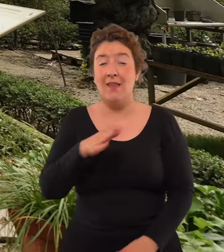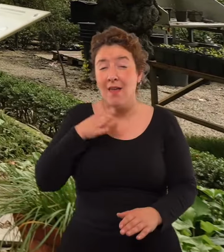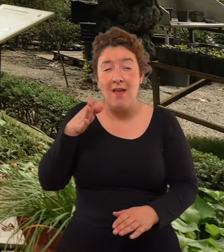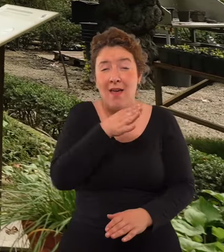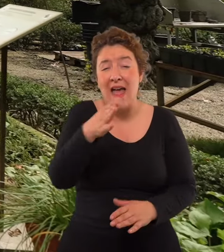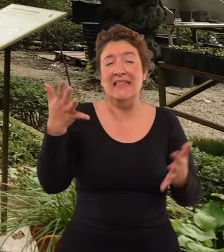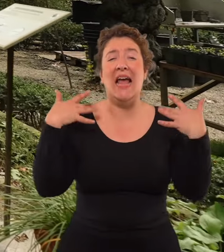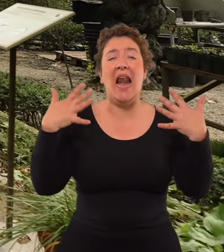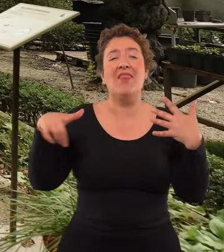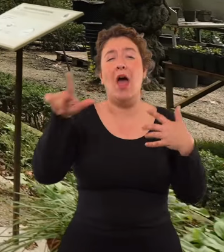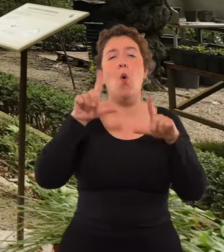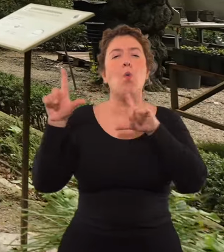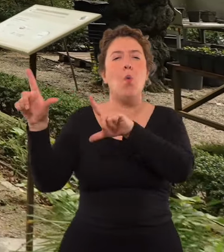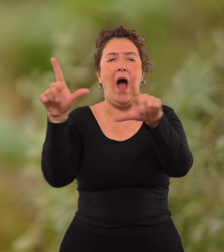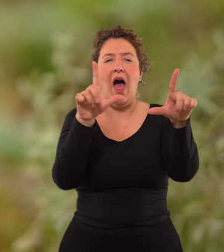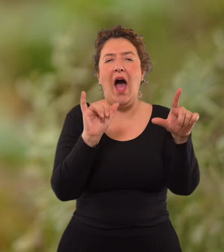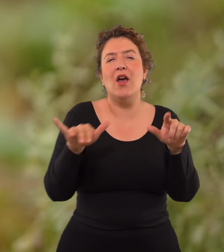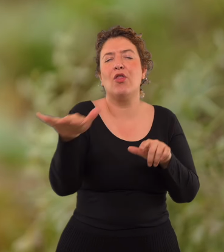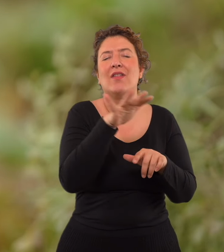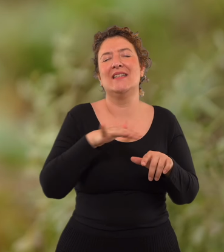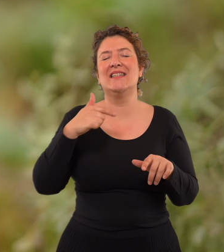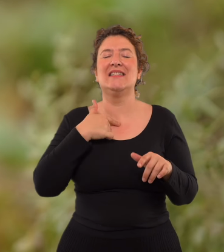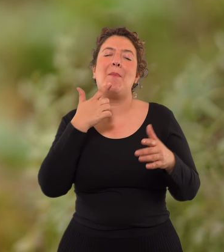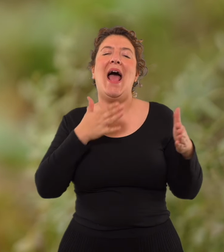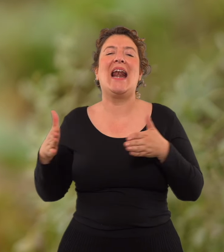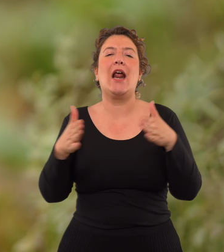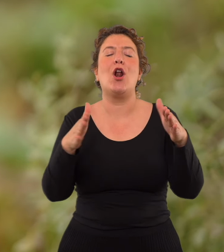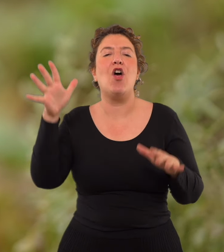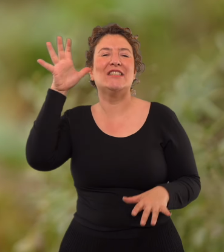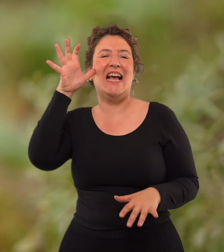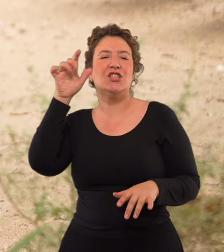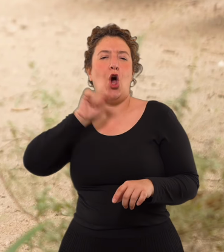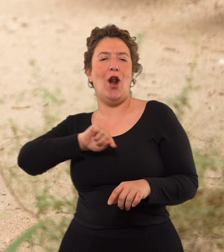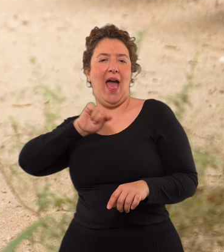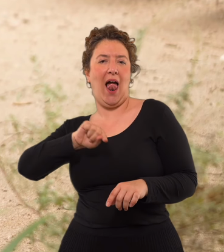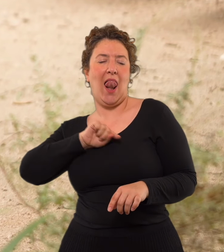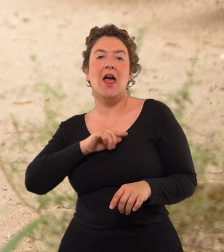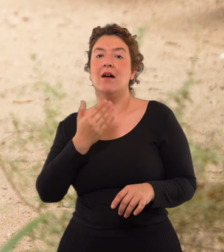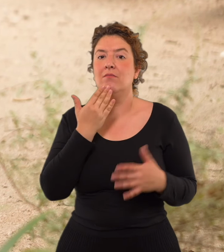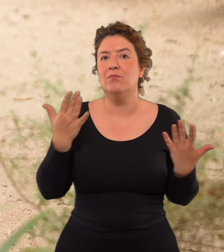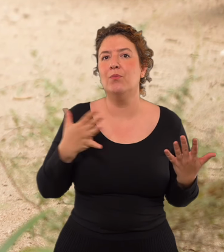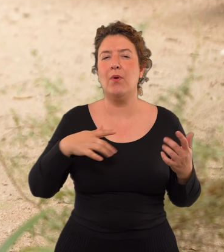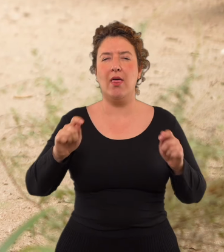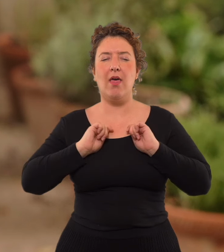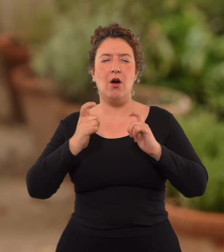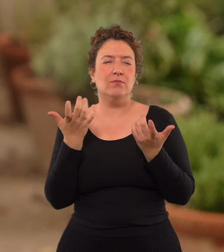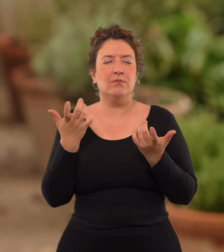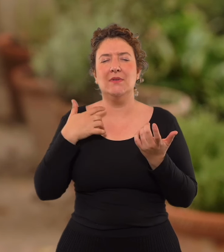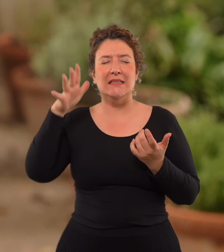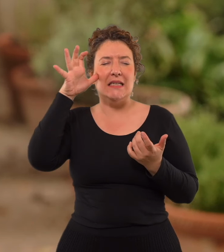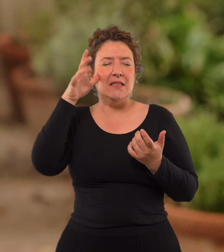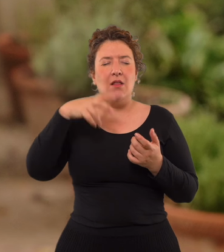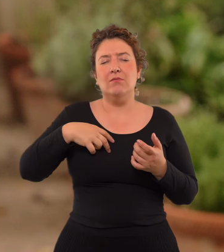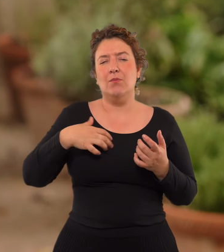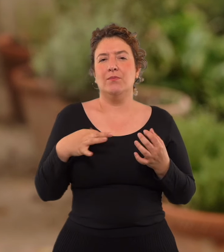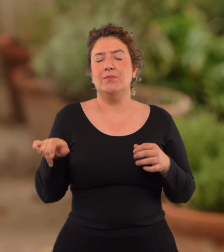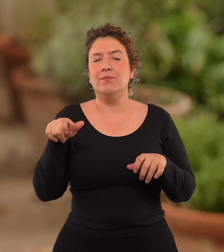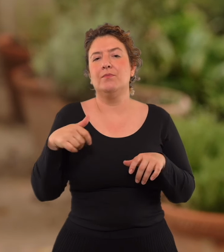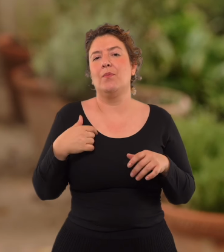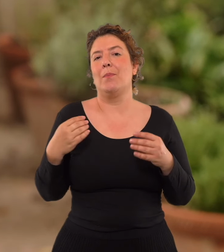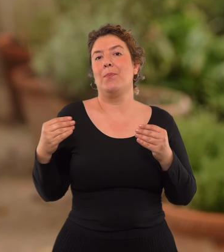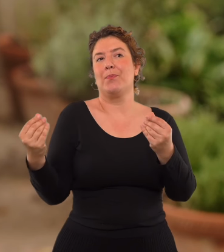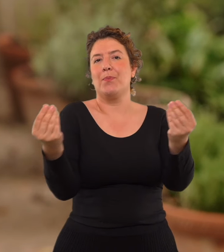Al final del todo de la terraza de los cuadros encontramos un recorrido sensorial. Este espacio pretende ser un lugar en el que potenciar el uso de